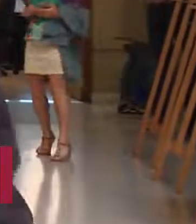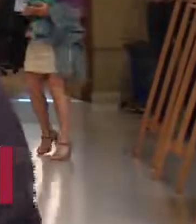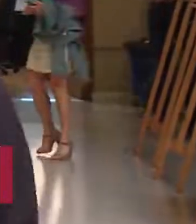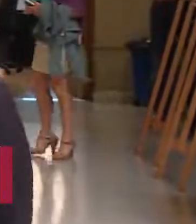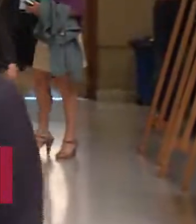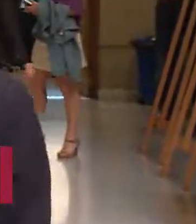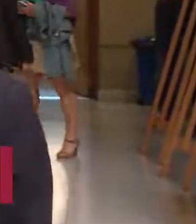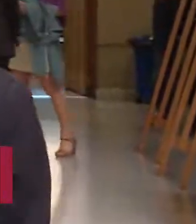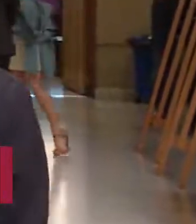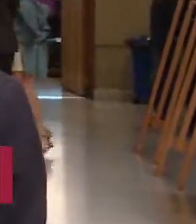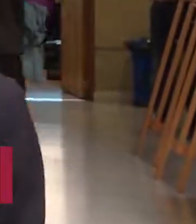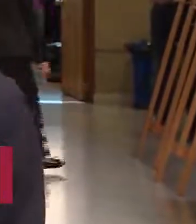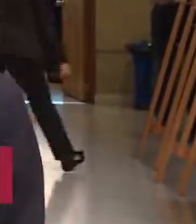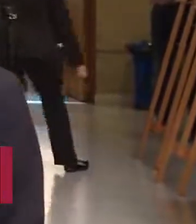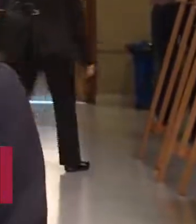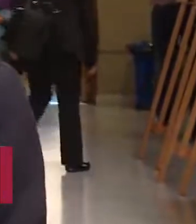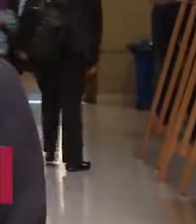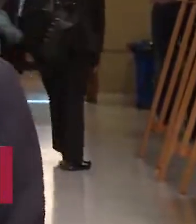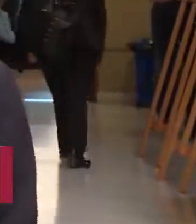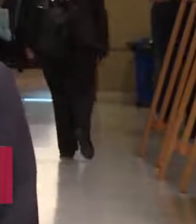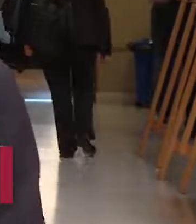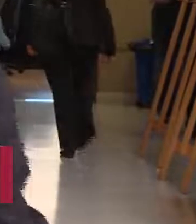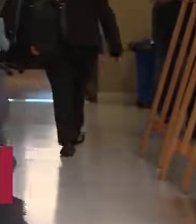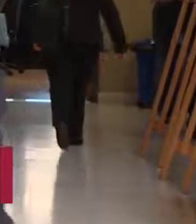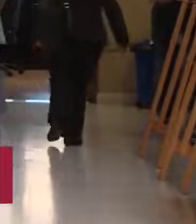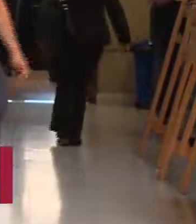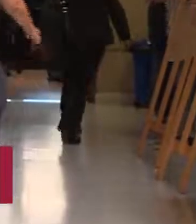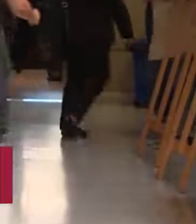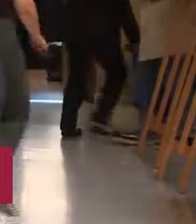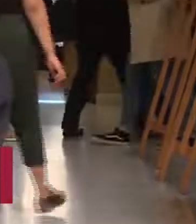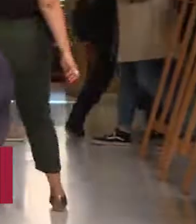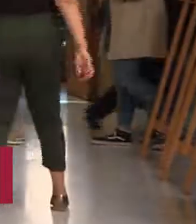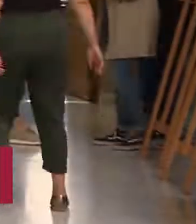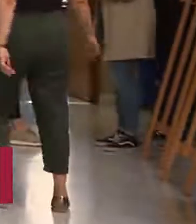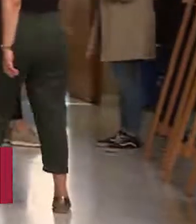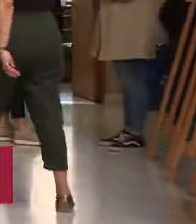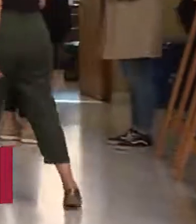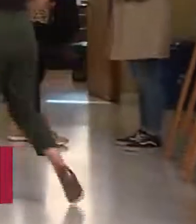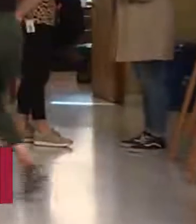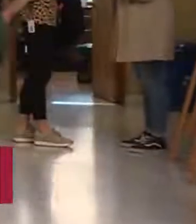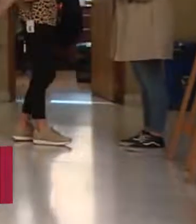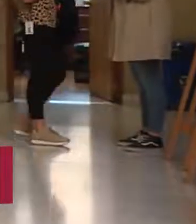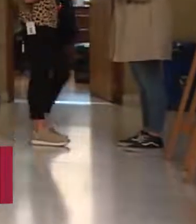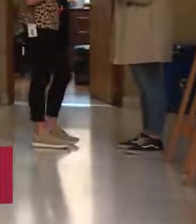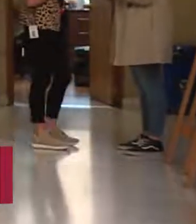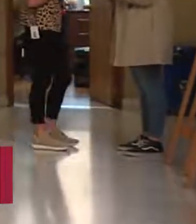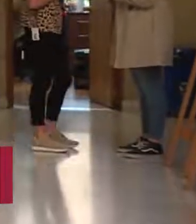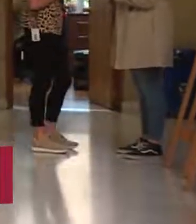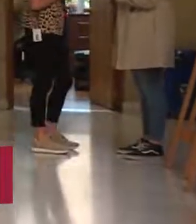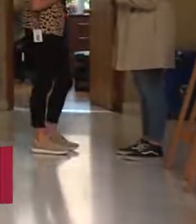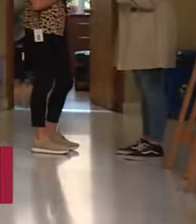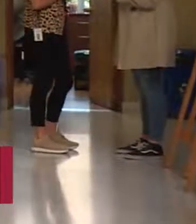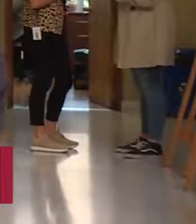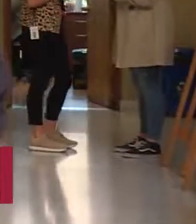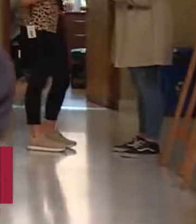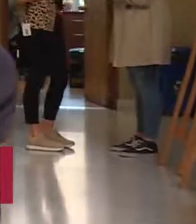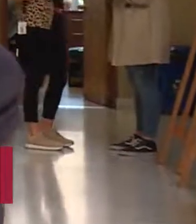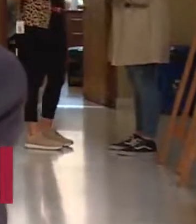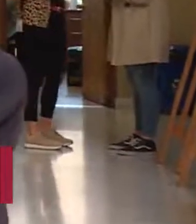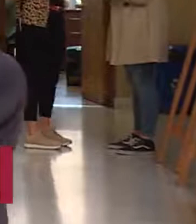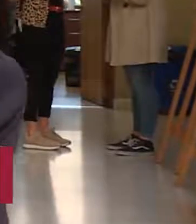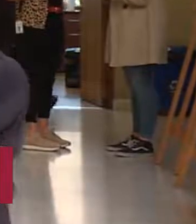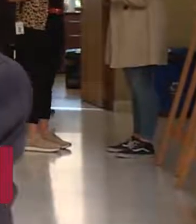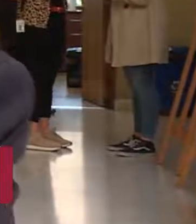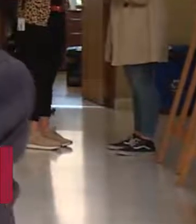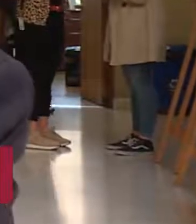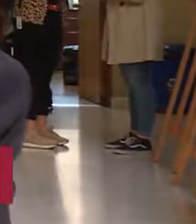hemos llegado a ese ideal todavía, claro. Pero también el ideal es que en la sala podamos tener una